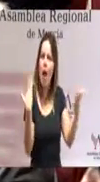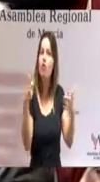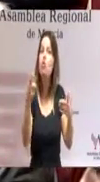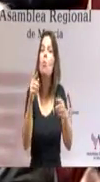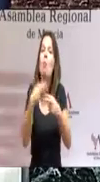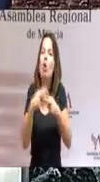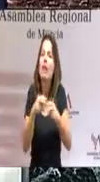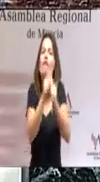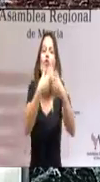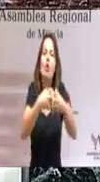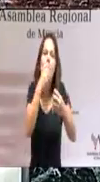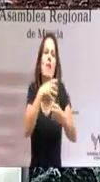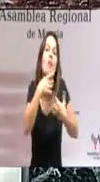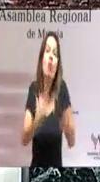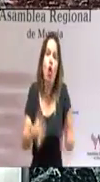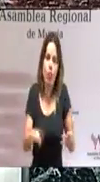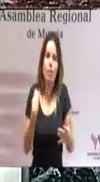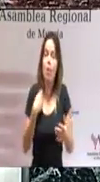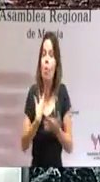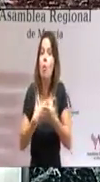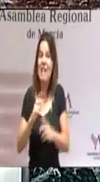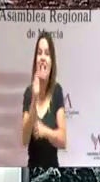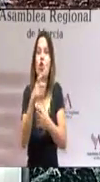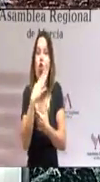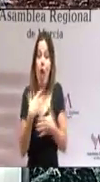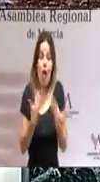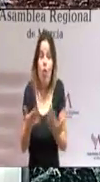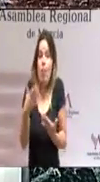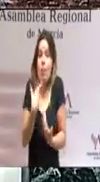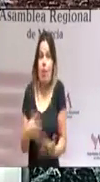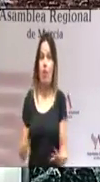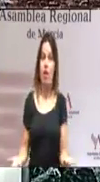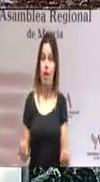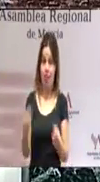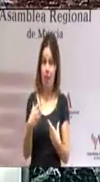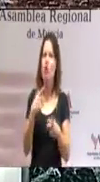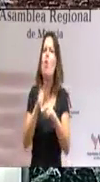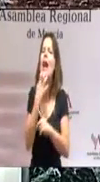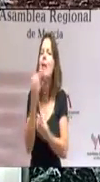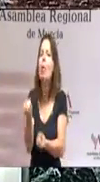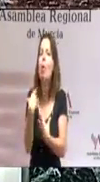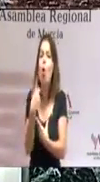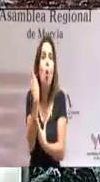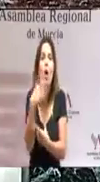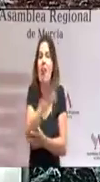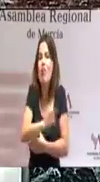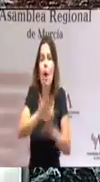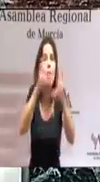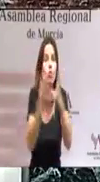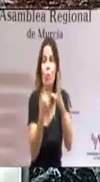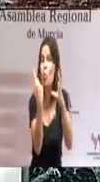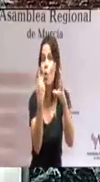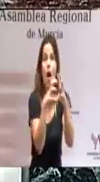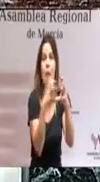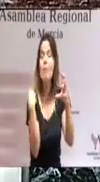sus políticas? ¿Sus propuestas dónde están teniendo éxito? ¿A quién ayudan? Dígame dónde. Ponga aquí un ejemplo, un sitio del mundo